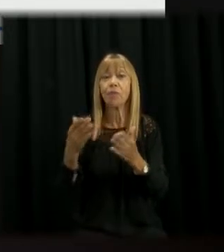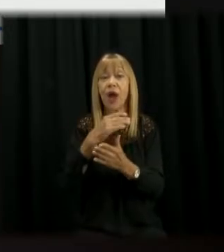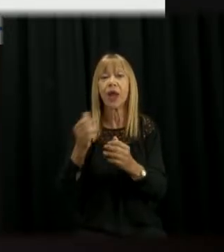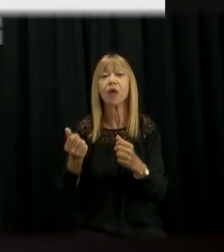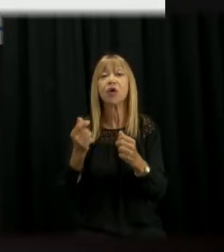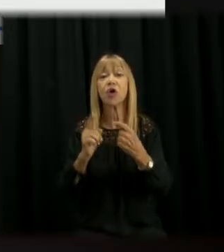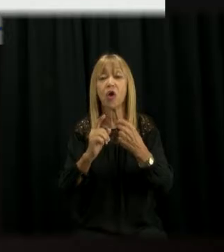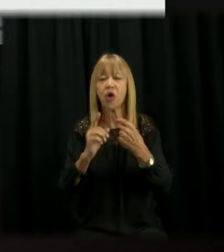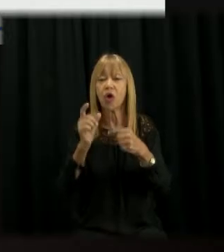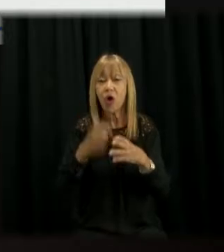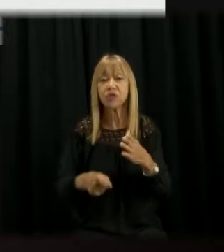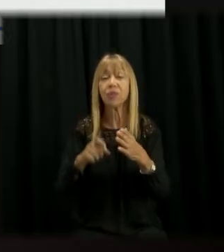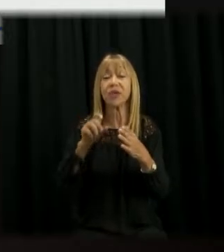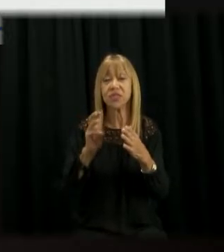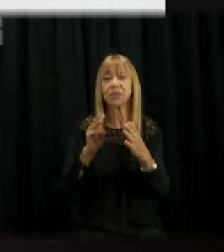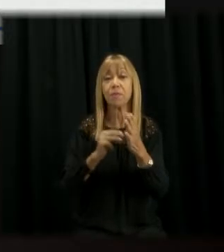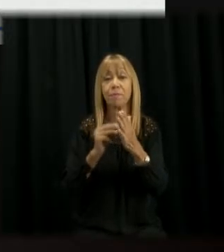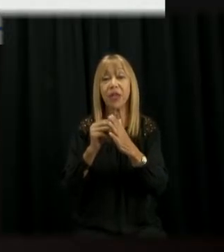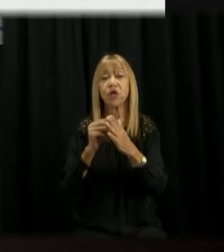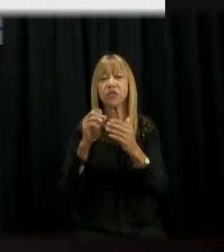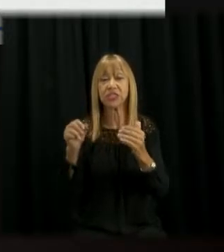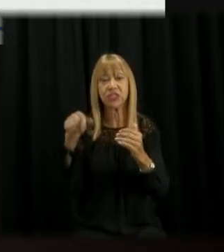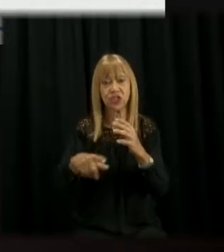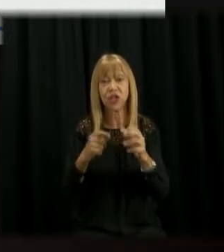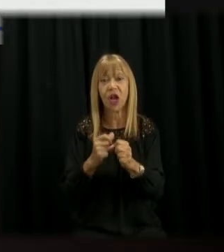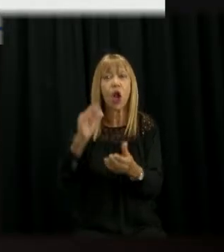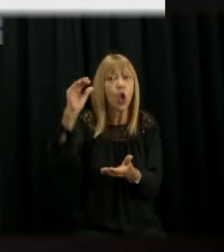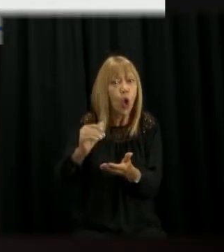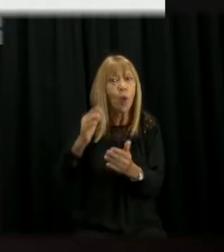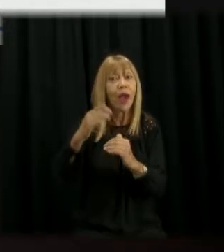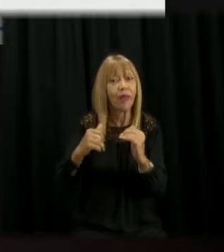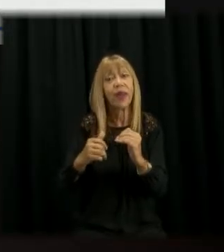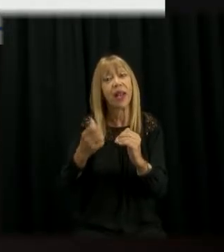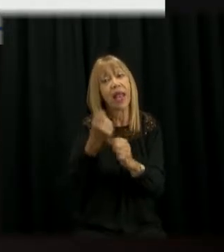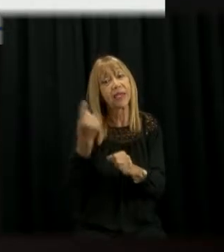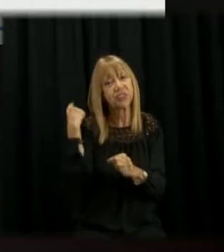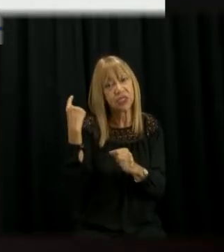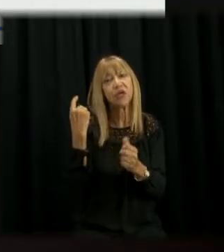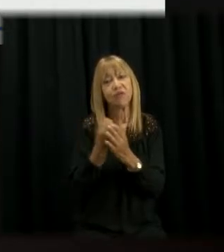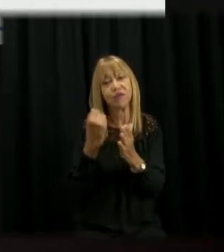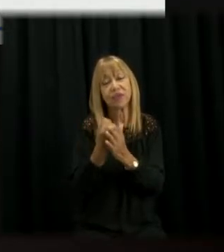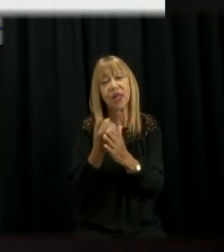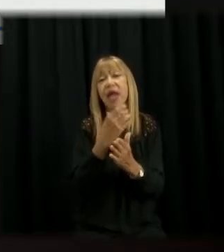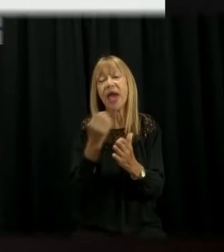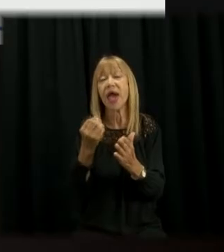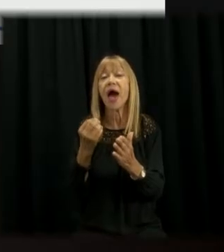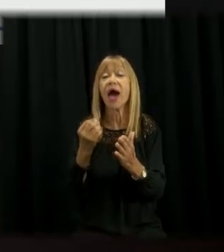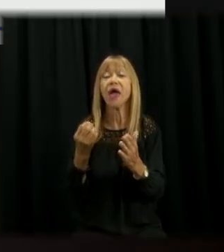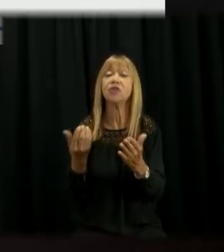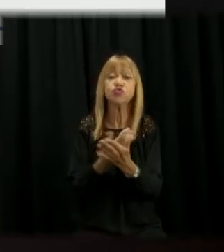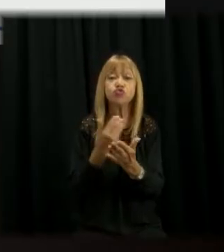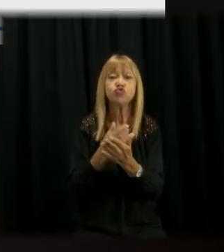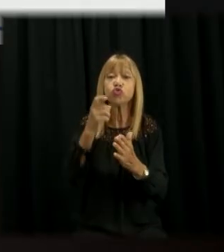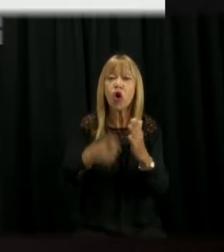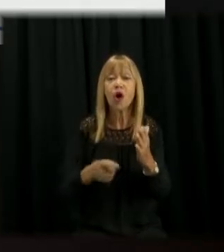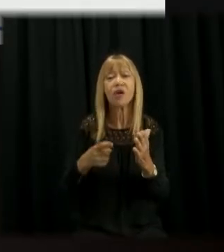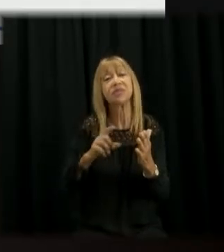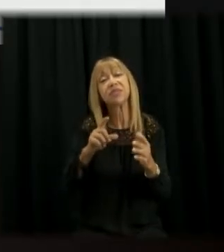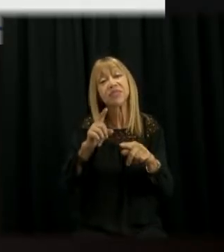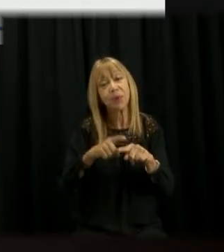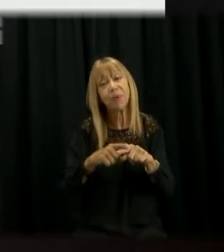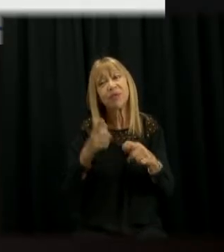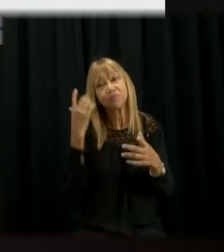combustible y su compra, cuesta 1.600 millones y se espera que sea menos que el año fiscal